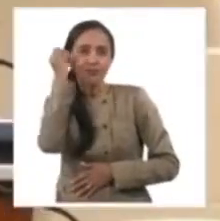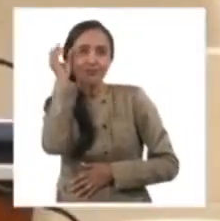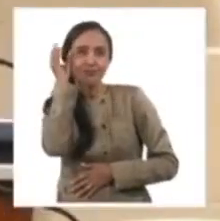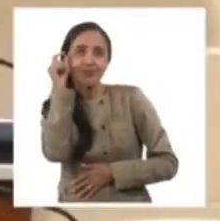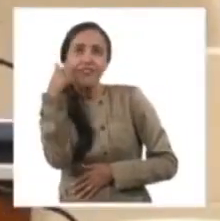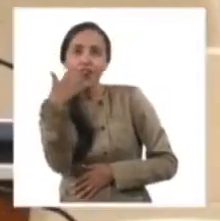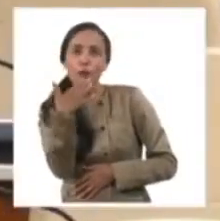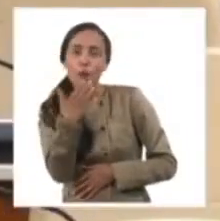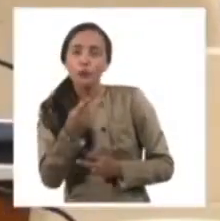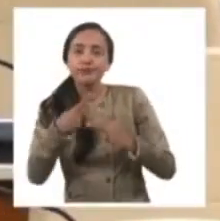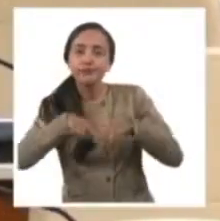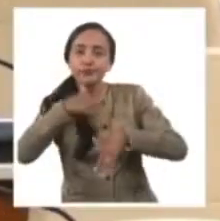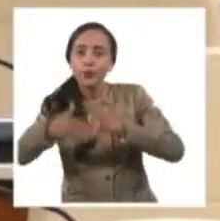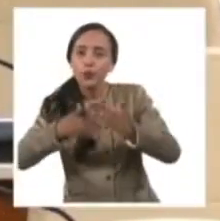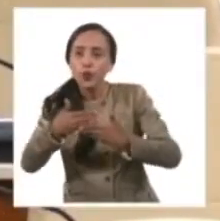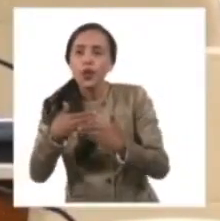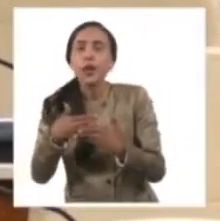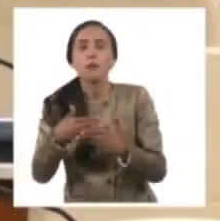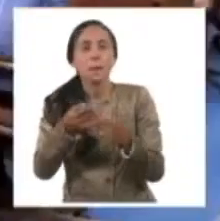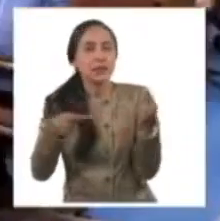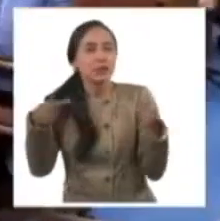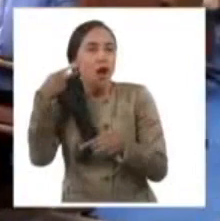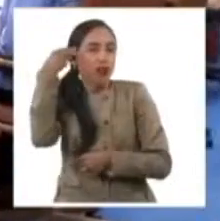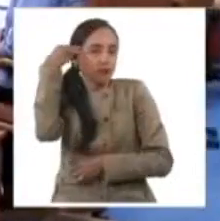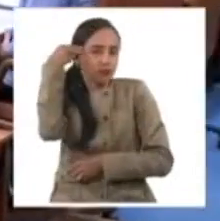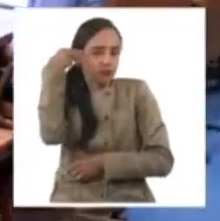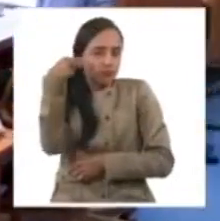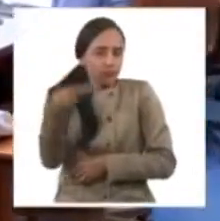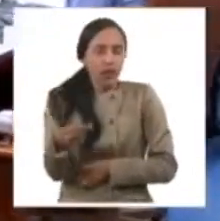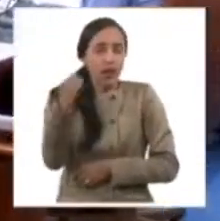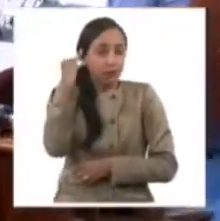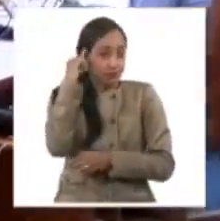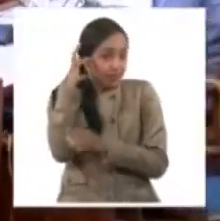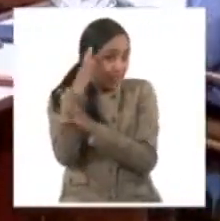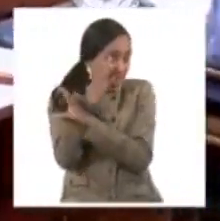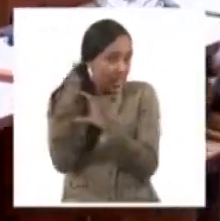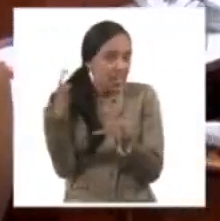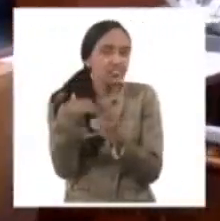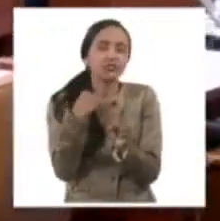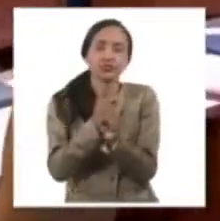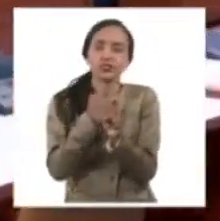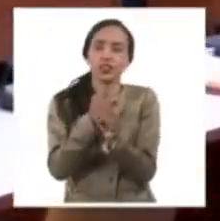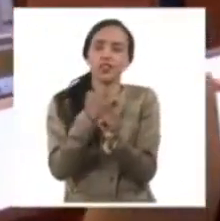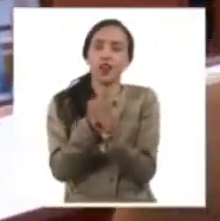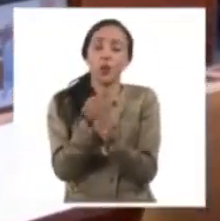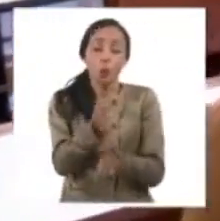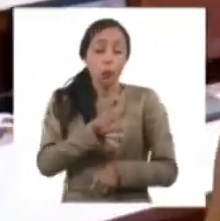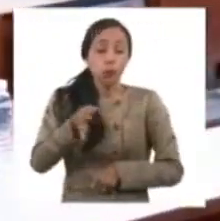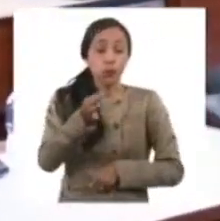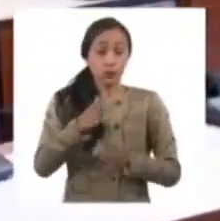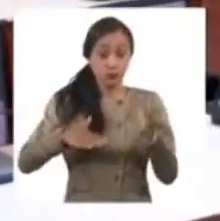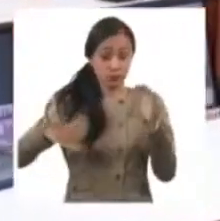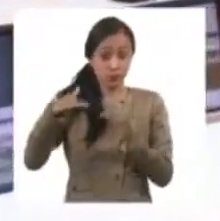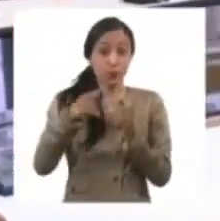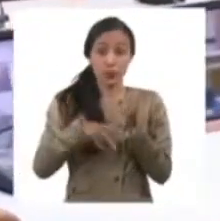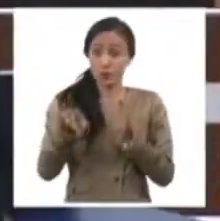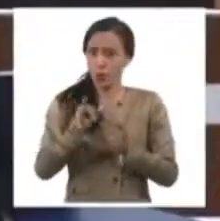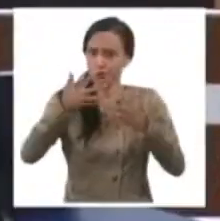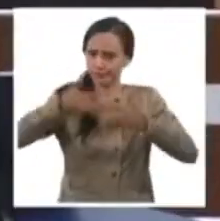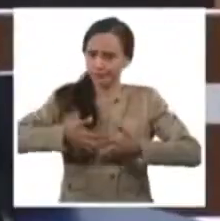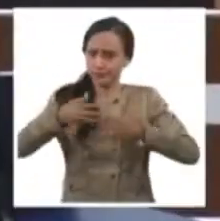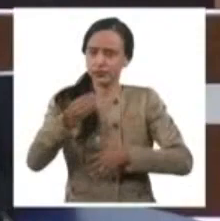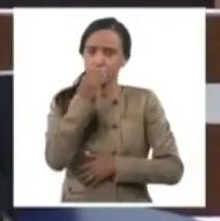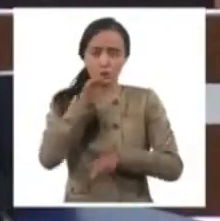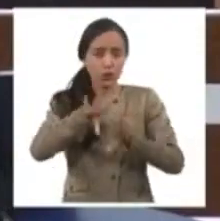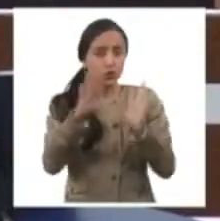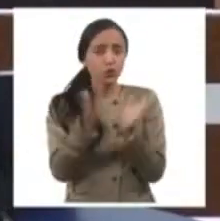adversidad, a impulsar con talento, inteligencia y mucho trabajo desde los municipios y las provincias la producción de alimentos y todo cuanto se